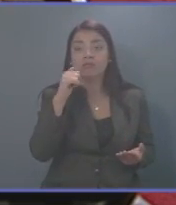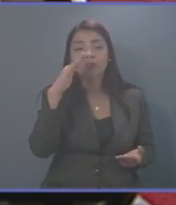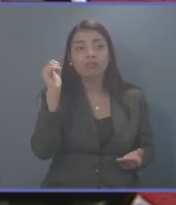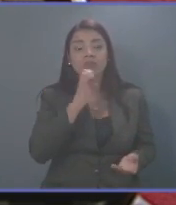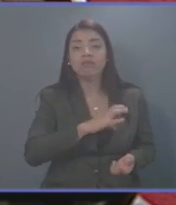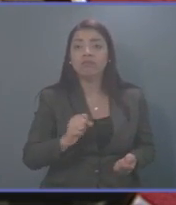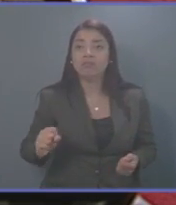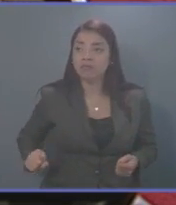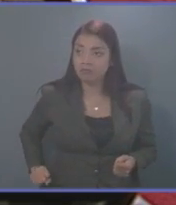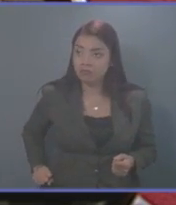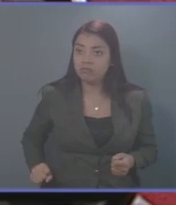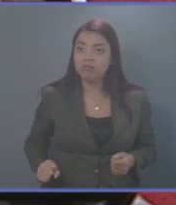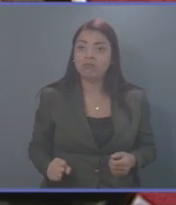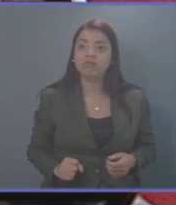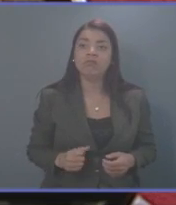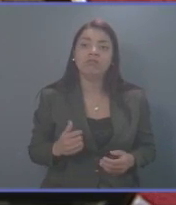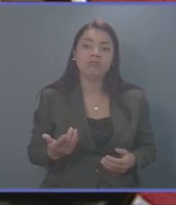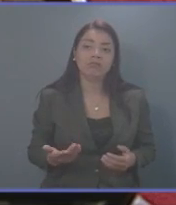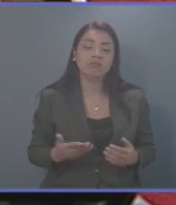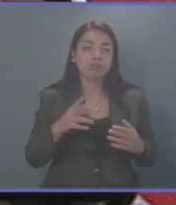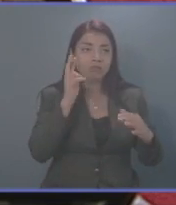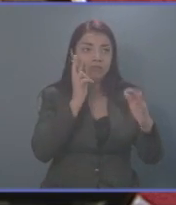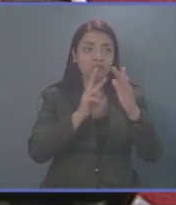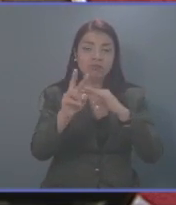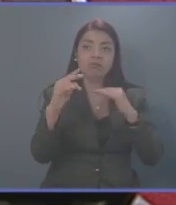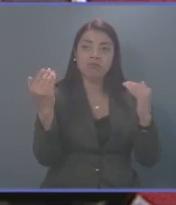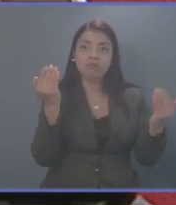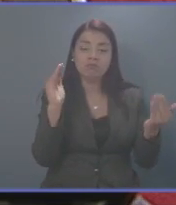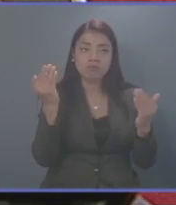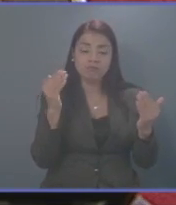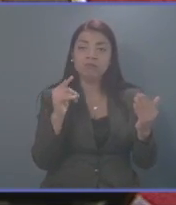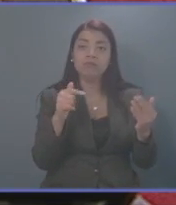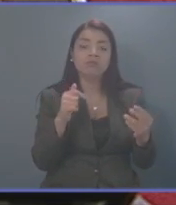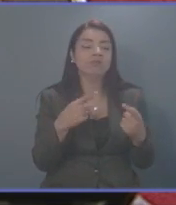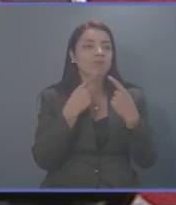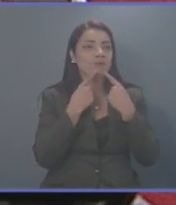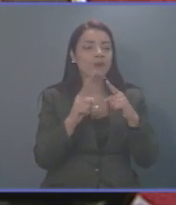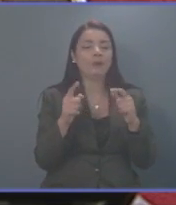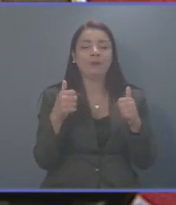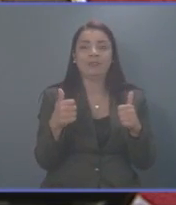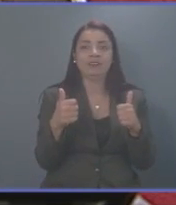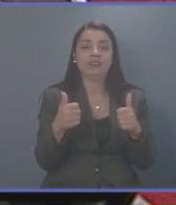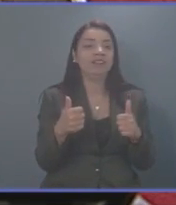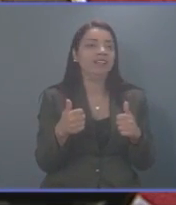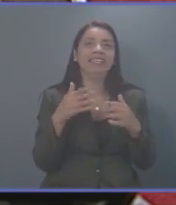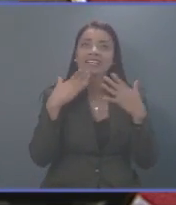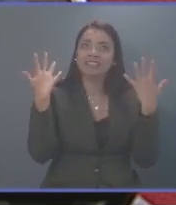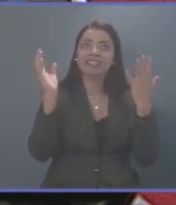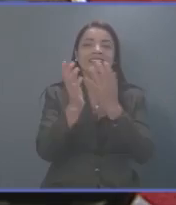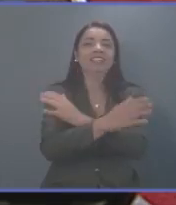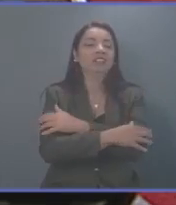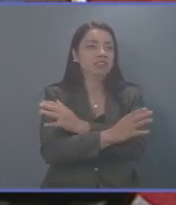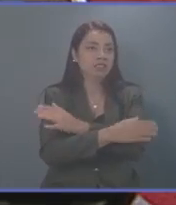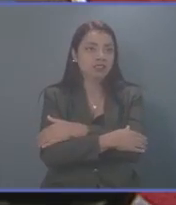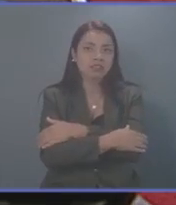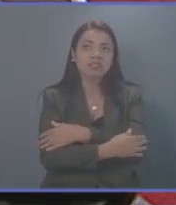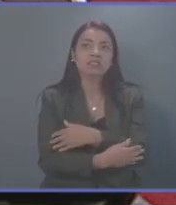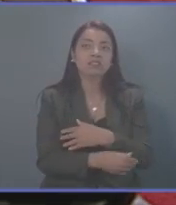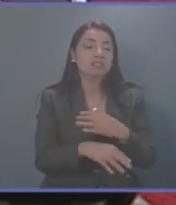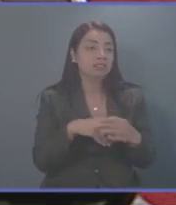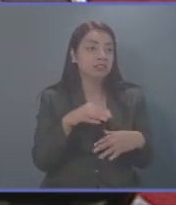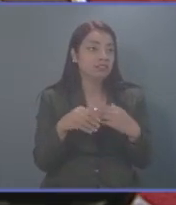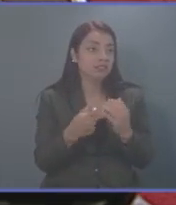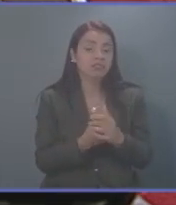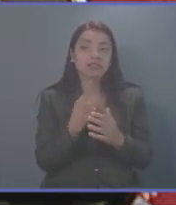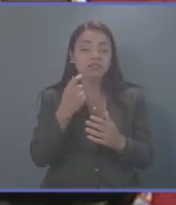Salvador con visión compartida. Enhorabuena y muchas felicitaciones a todos